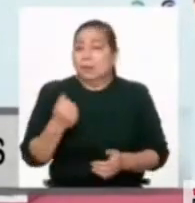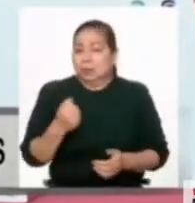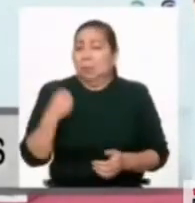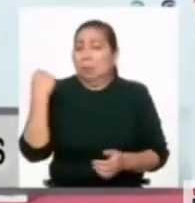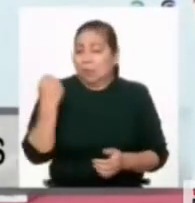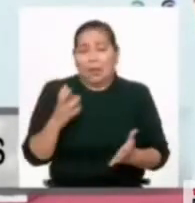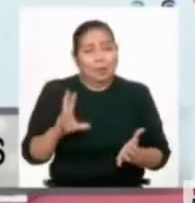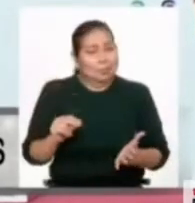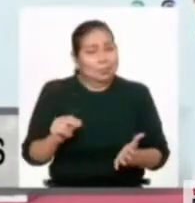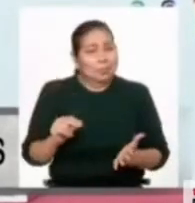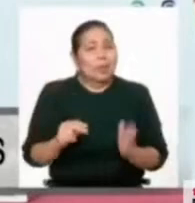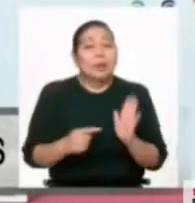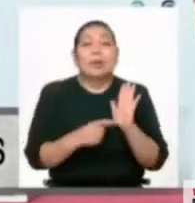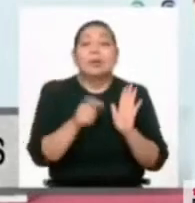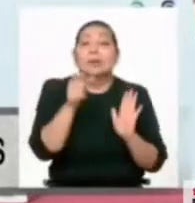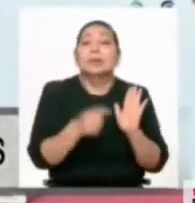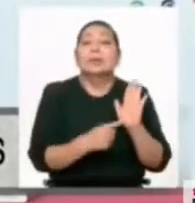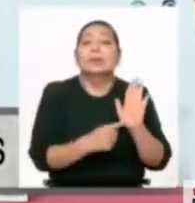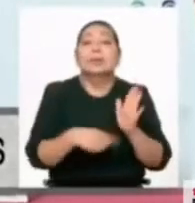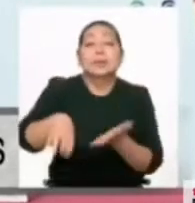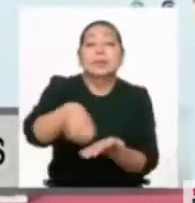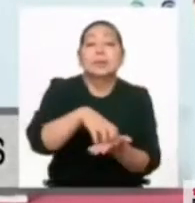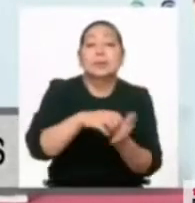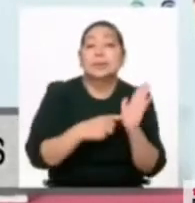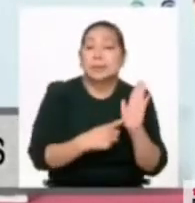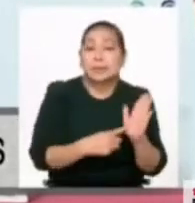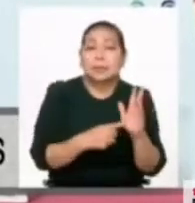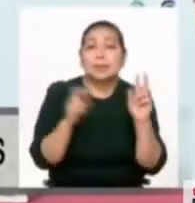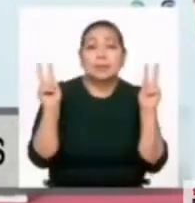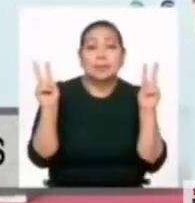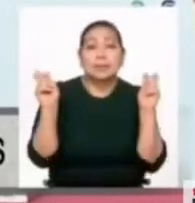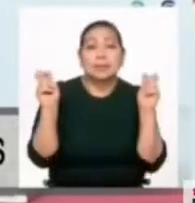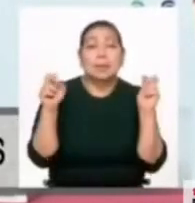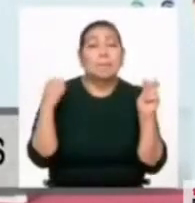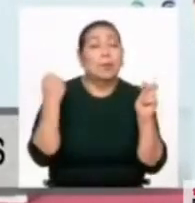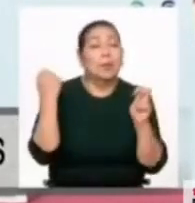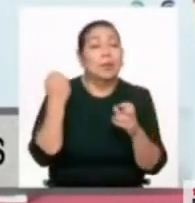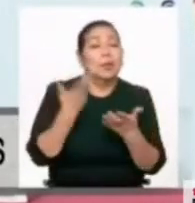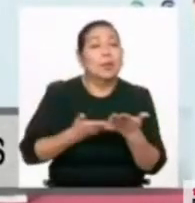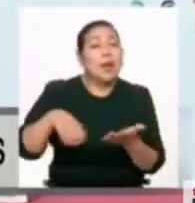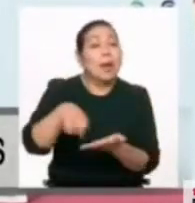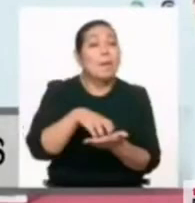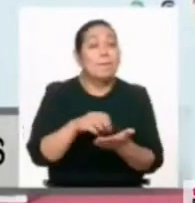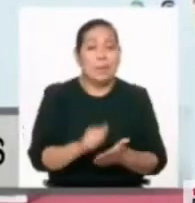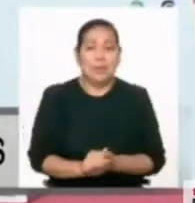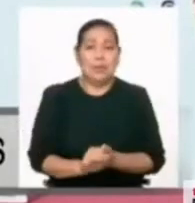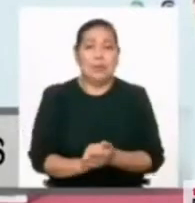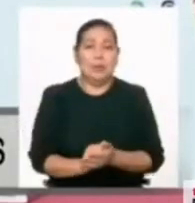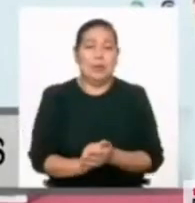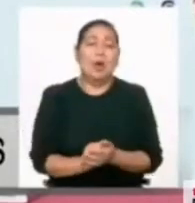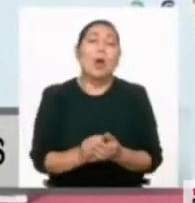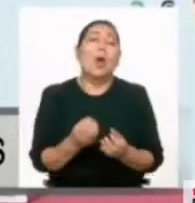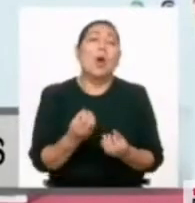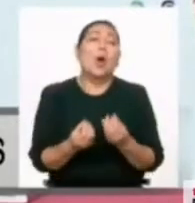poderes. No, somos representantes de la población. El titular del poder soberano es la población.